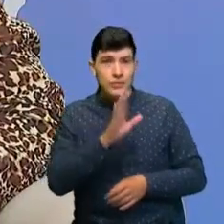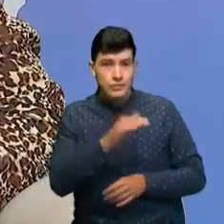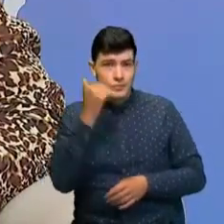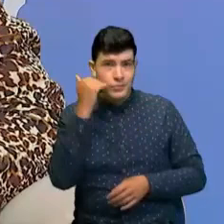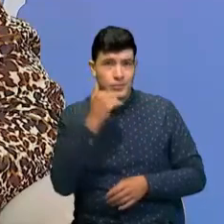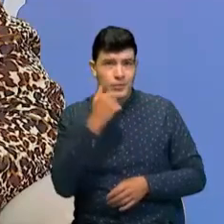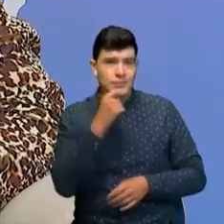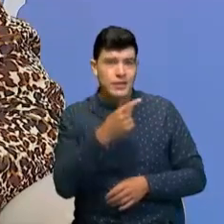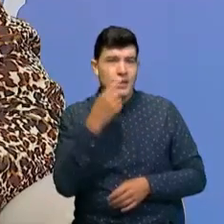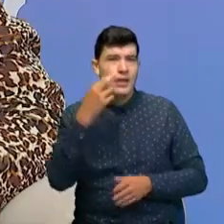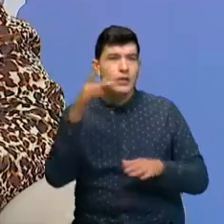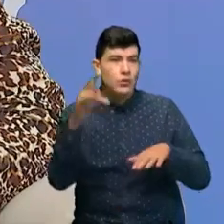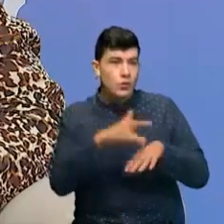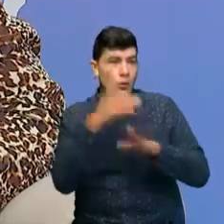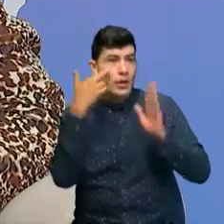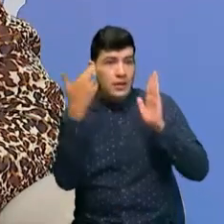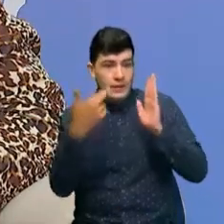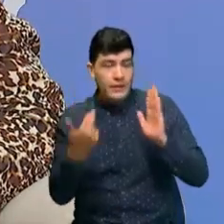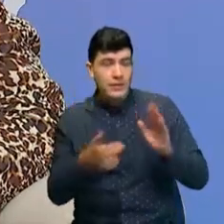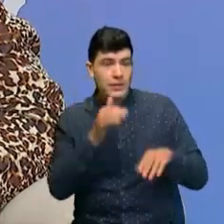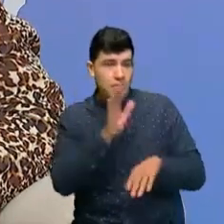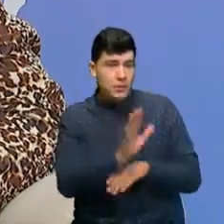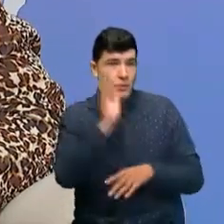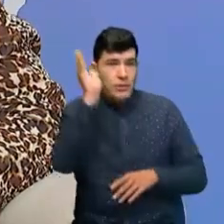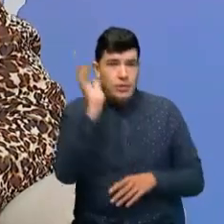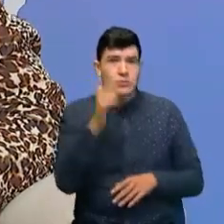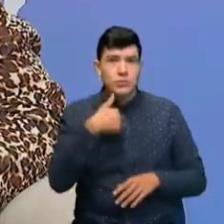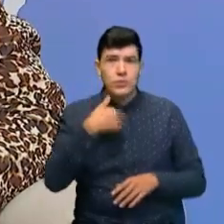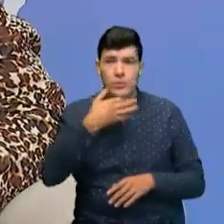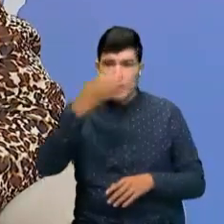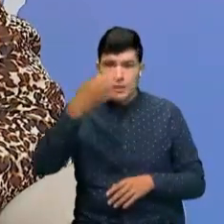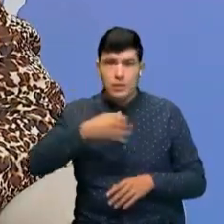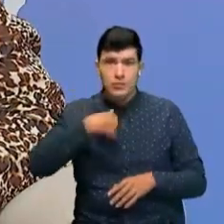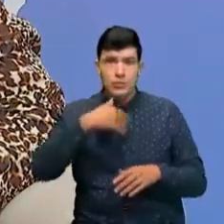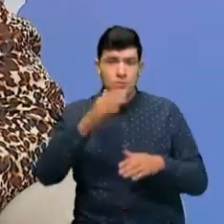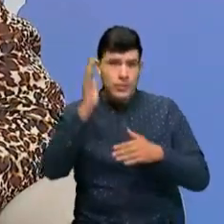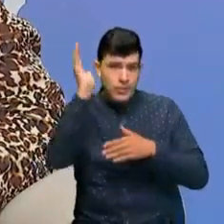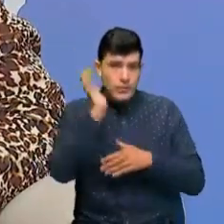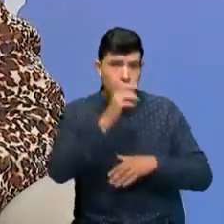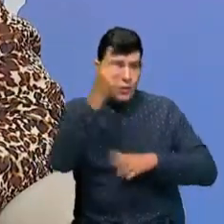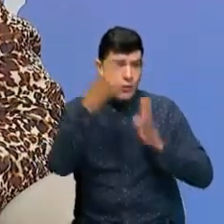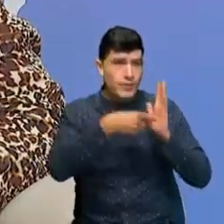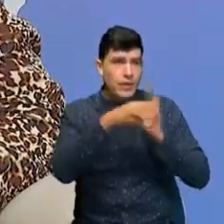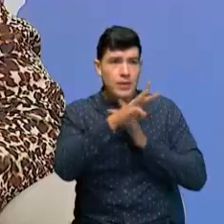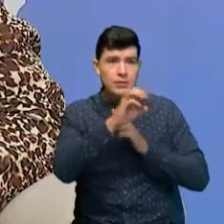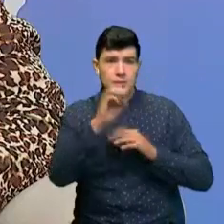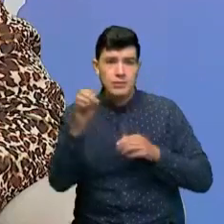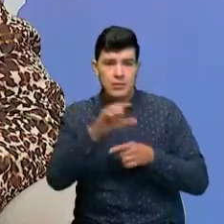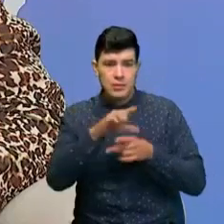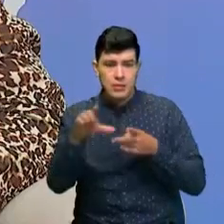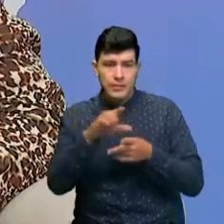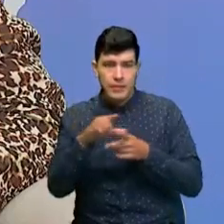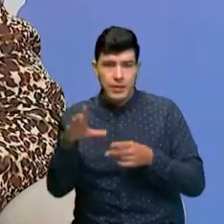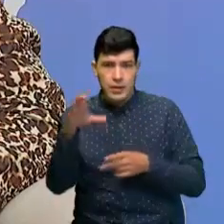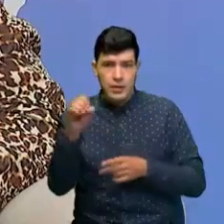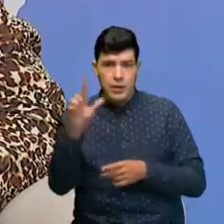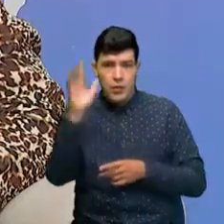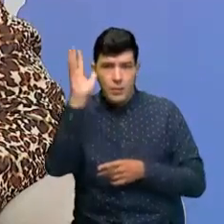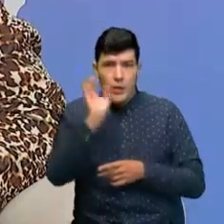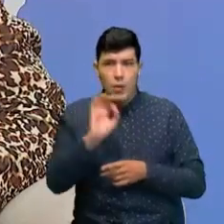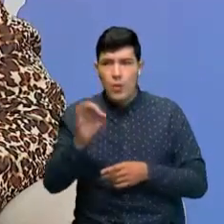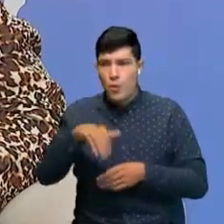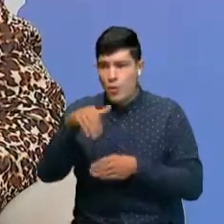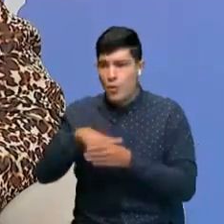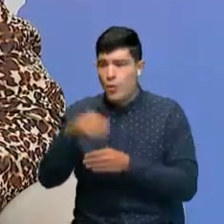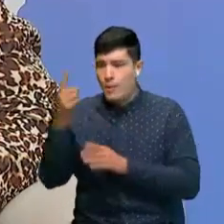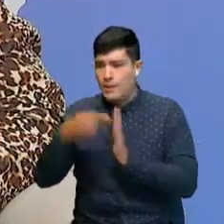concepto, hay que mirar también si la pensión, es cierto, uno se pensiona con 1.300 semanas, en fondo de Colpensiones o